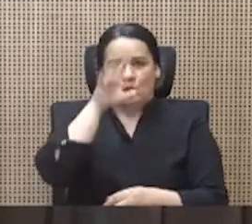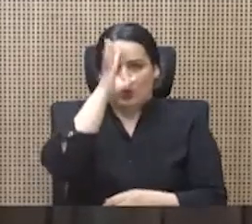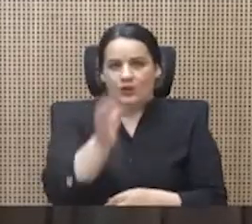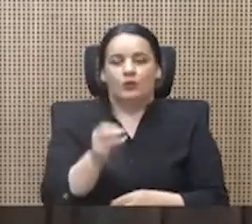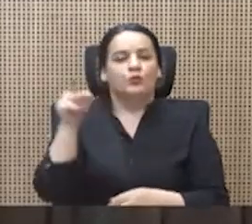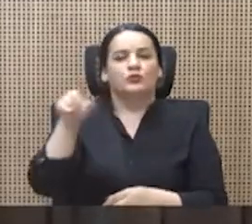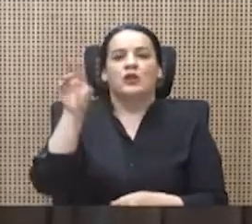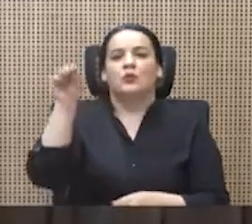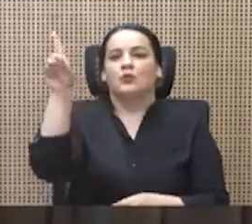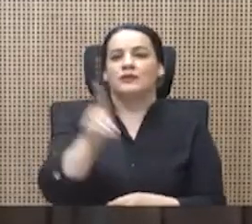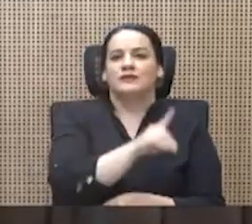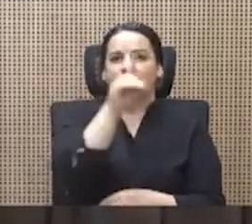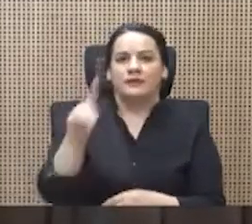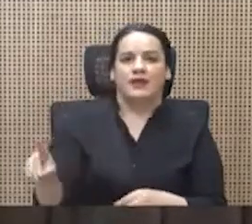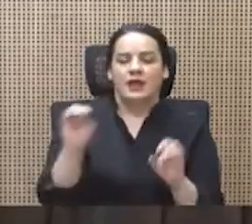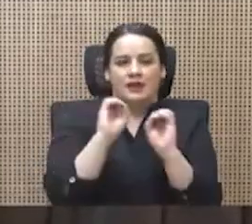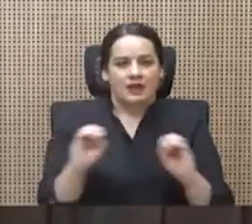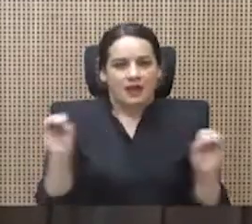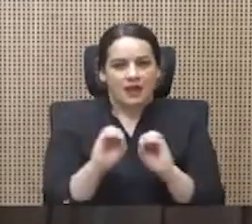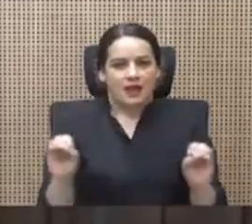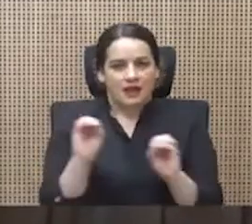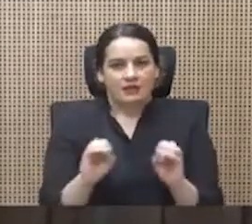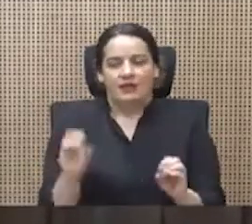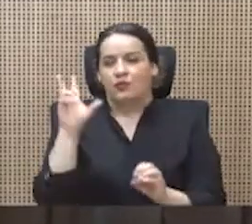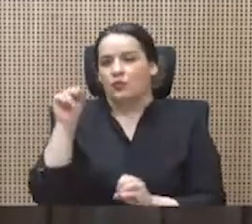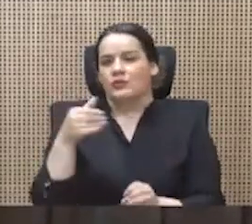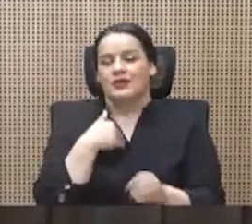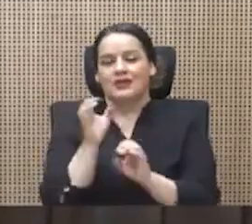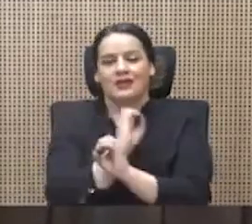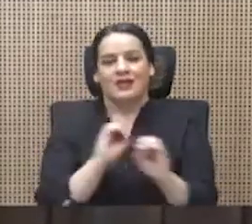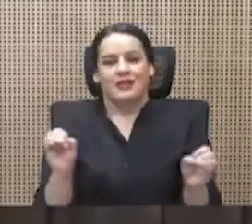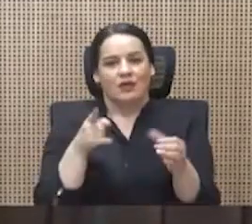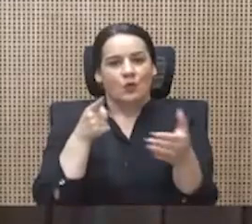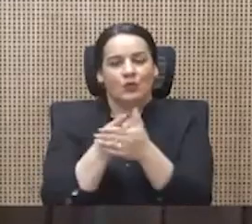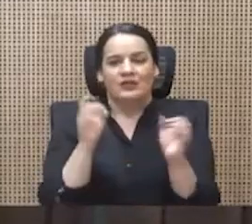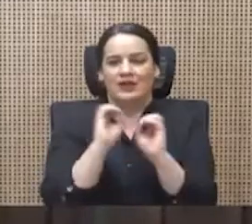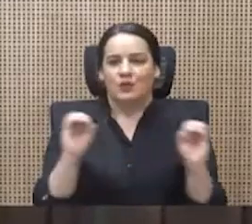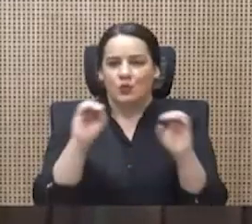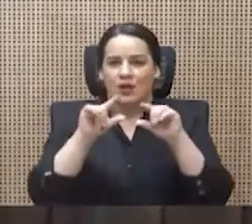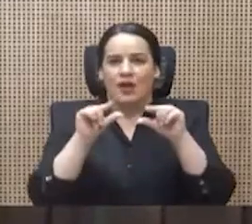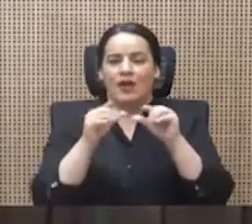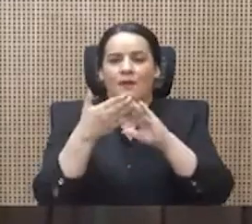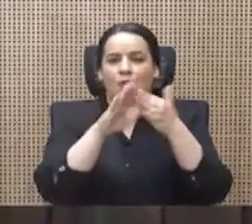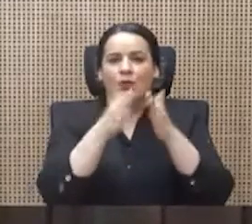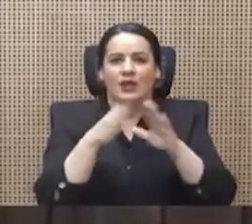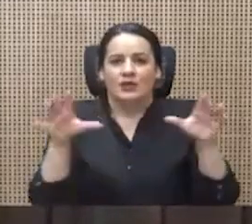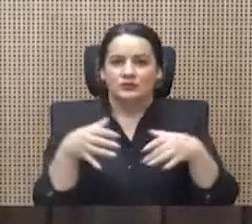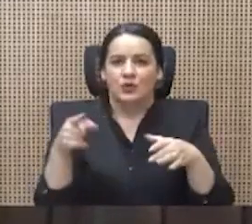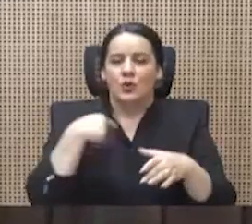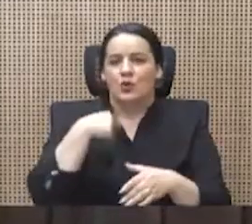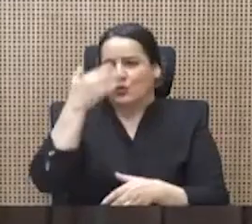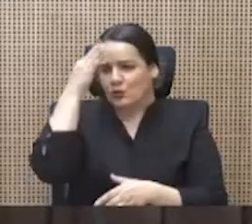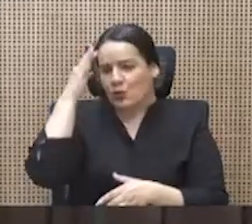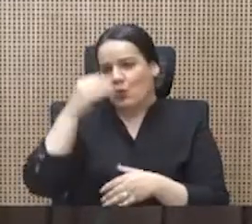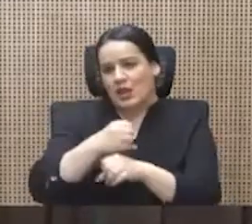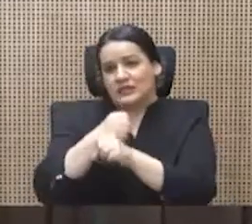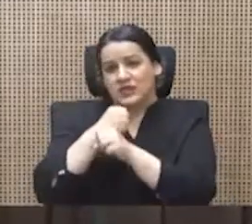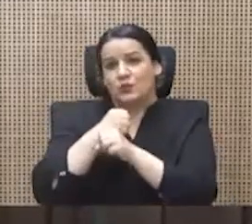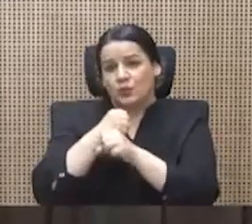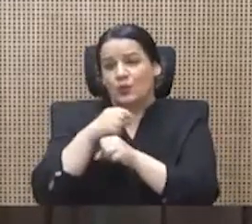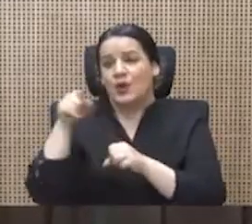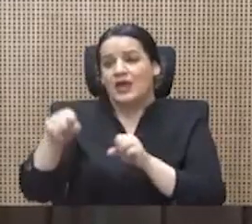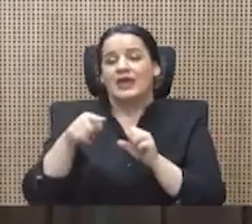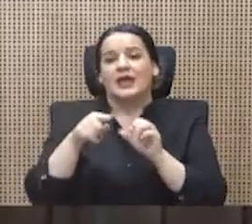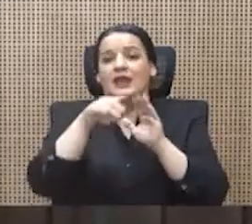no discrimina a nadie y de que usted no tiene nada contra ninguna población yo le aseguro que usted es uno más en la lista de homofóbicos de este país para estos grupos